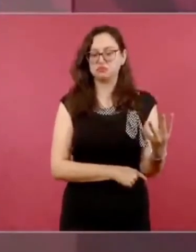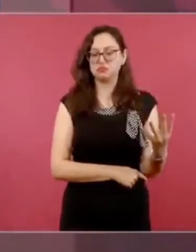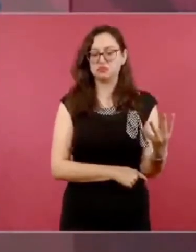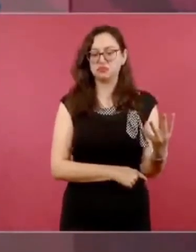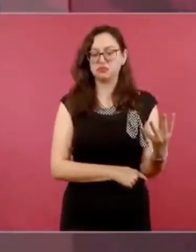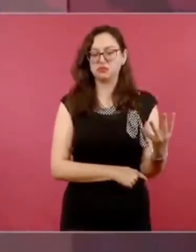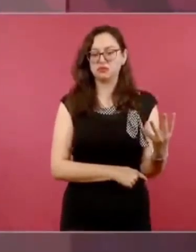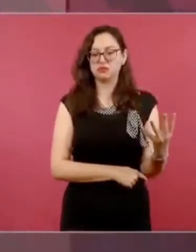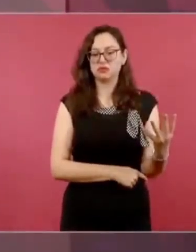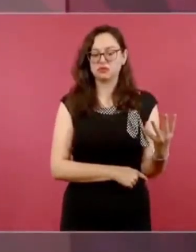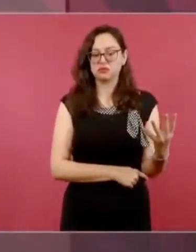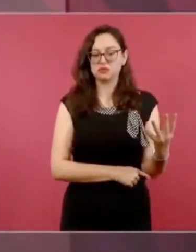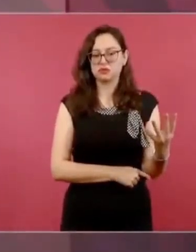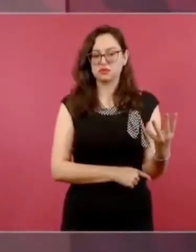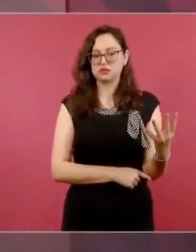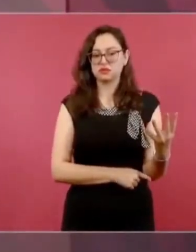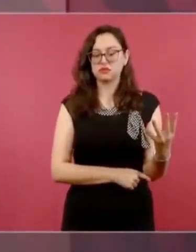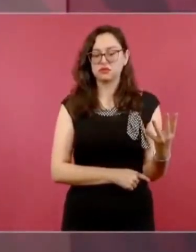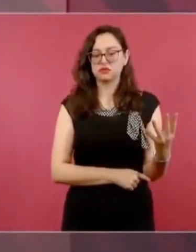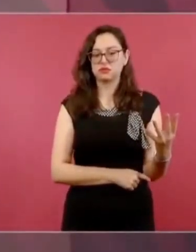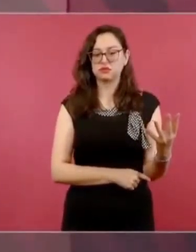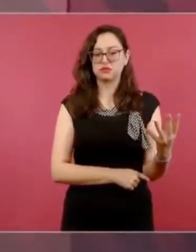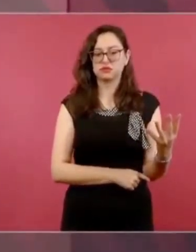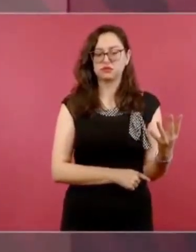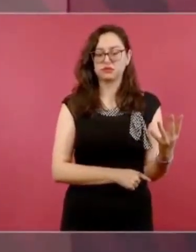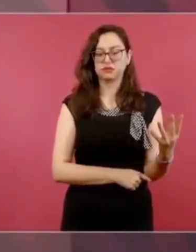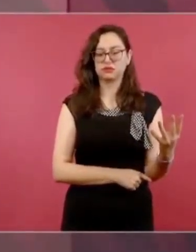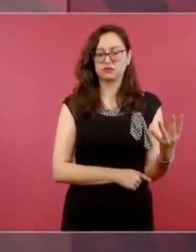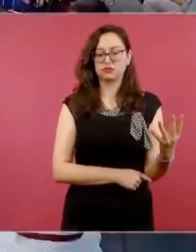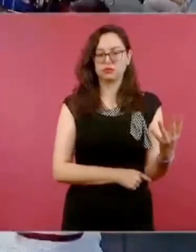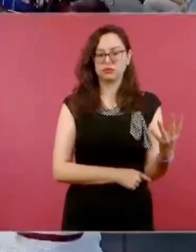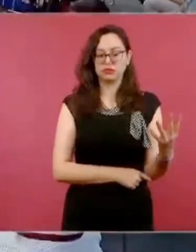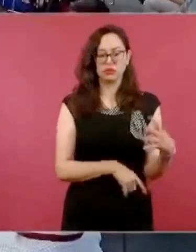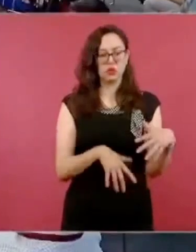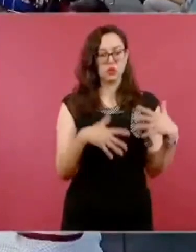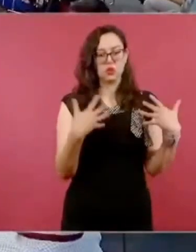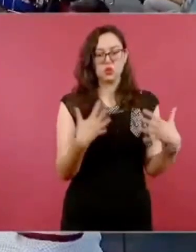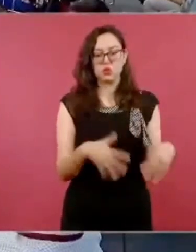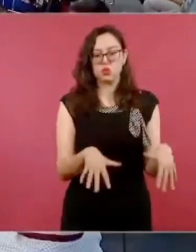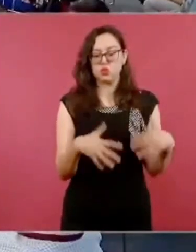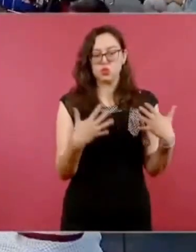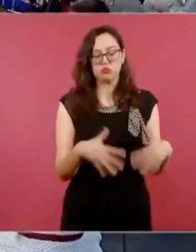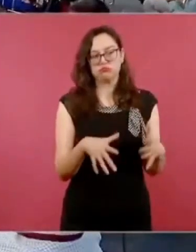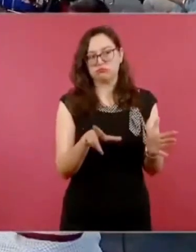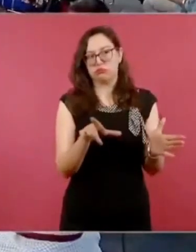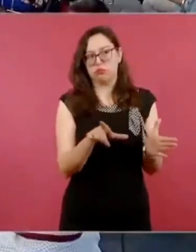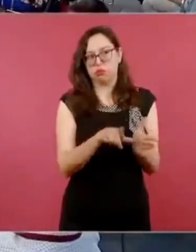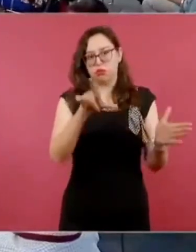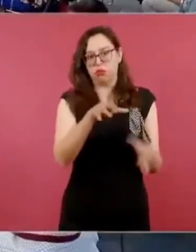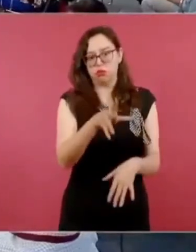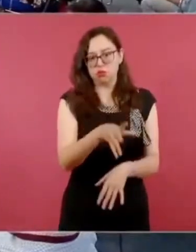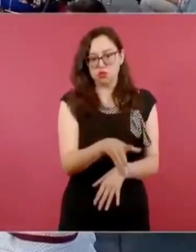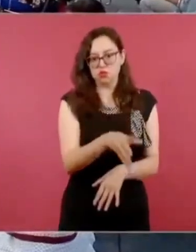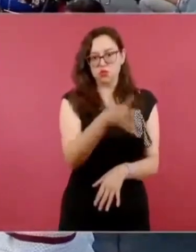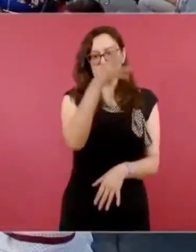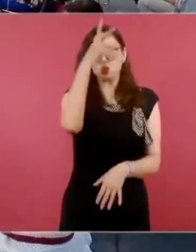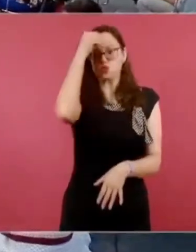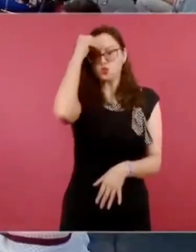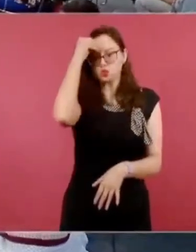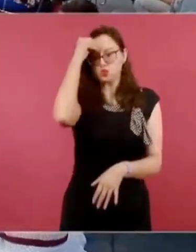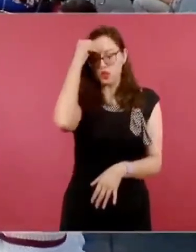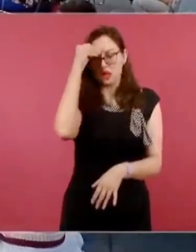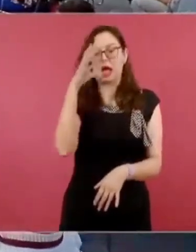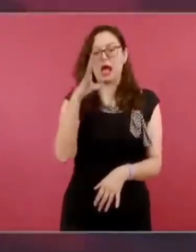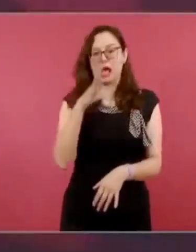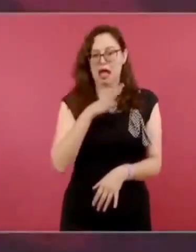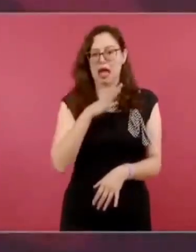Mandela y Luther King. Y hay una gran enseñanza. Y hay una bibliografía